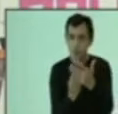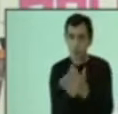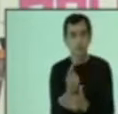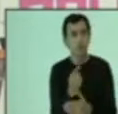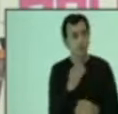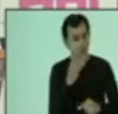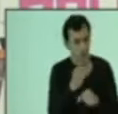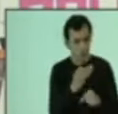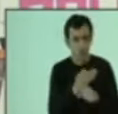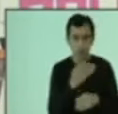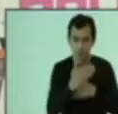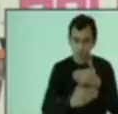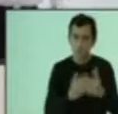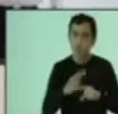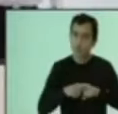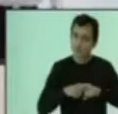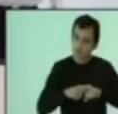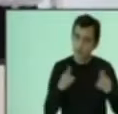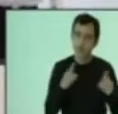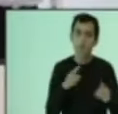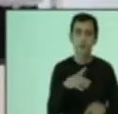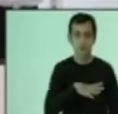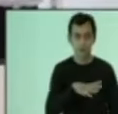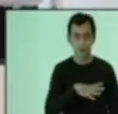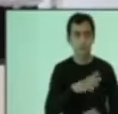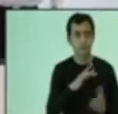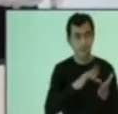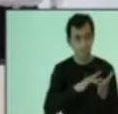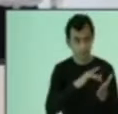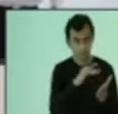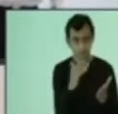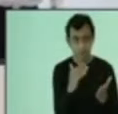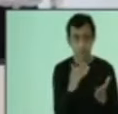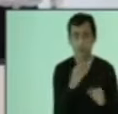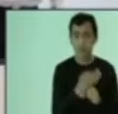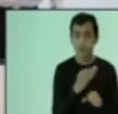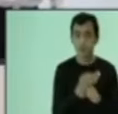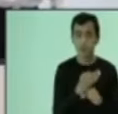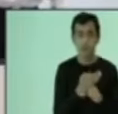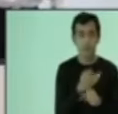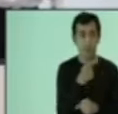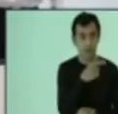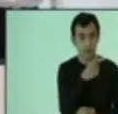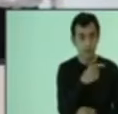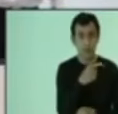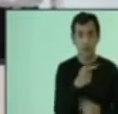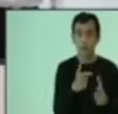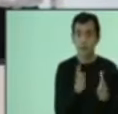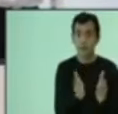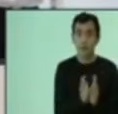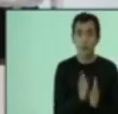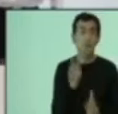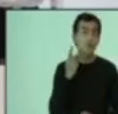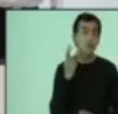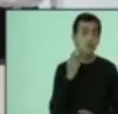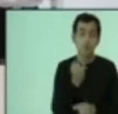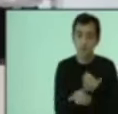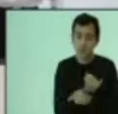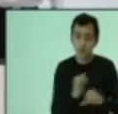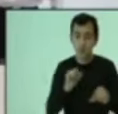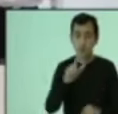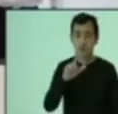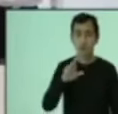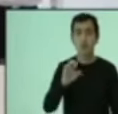condiciones para diversificar los giros. Muchas gracias, candidato. Es el turno del candidato independiente, Luis Alfonso